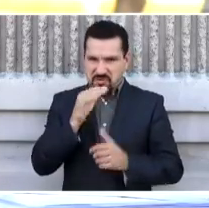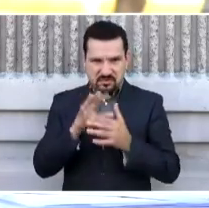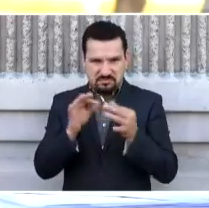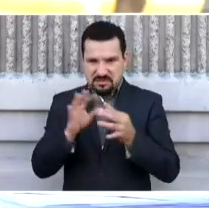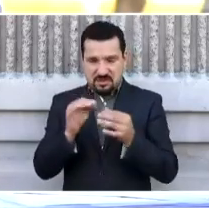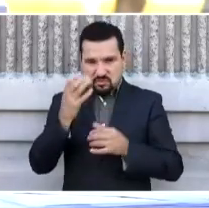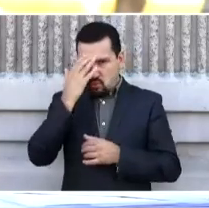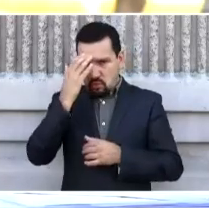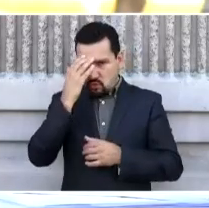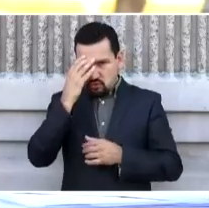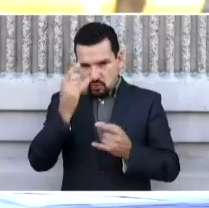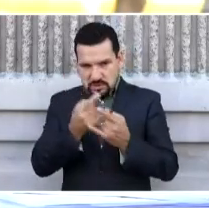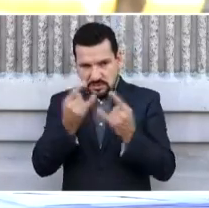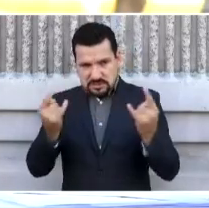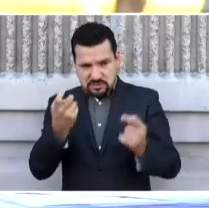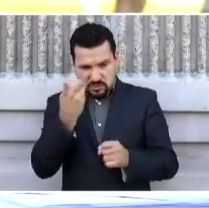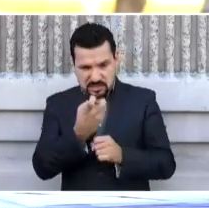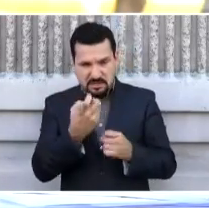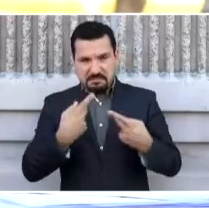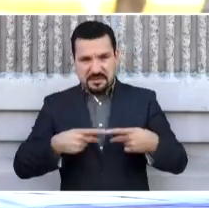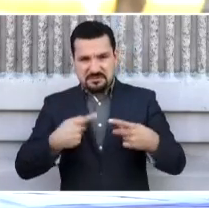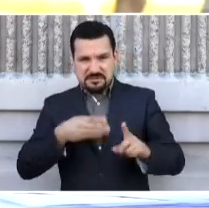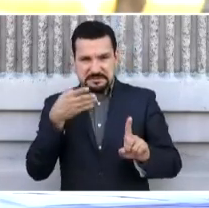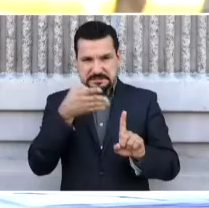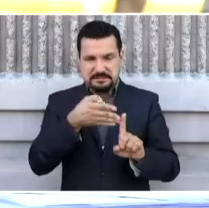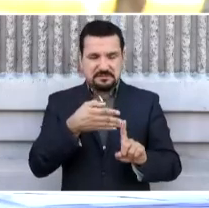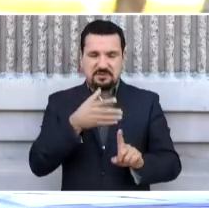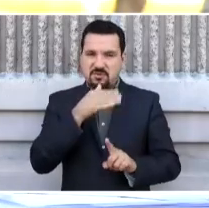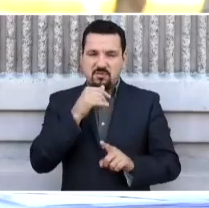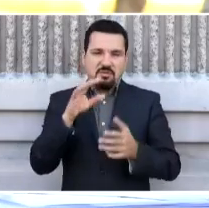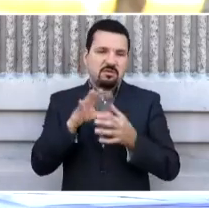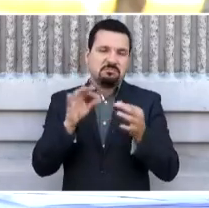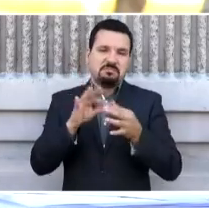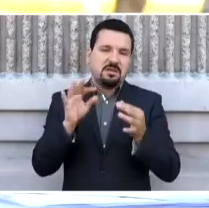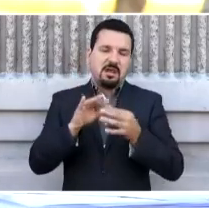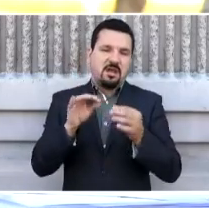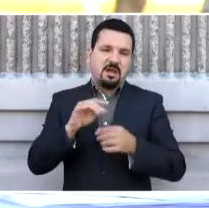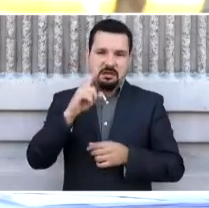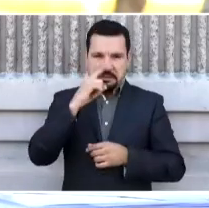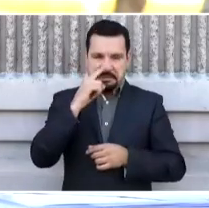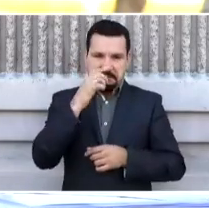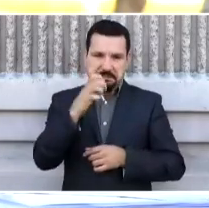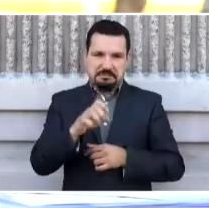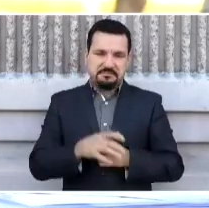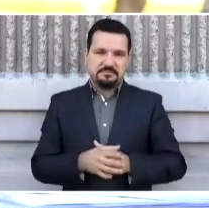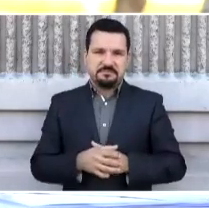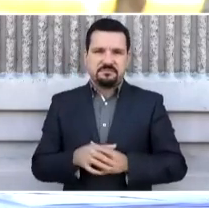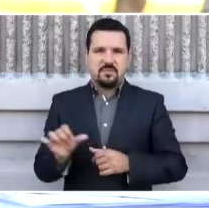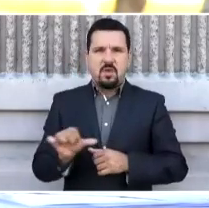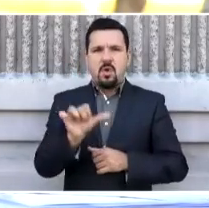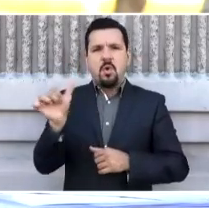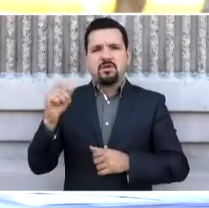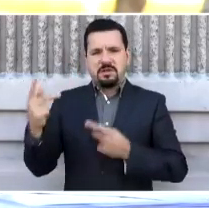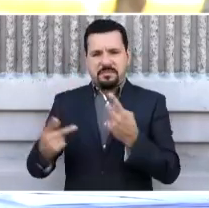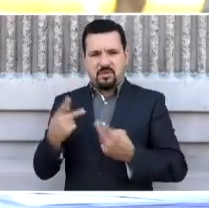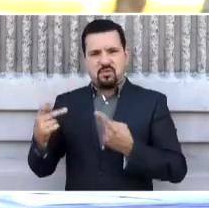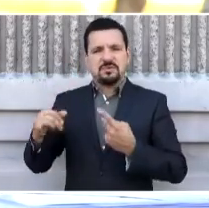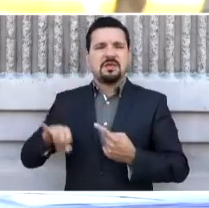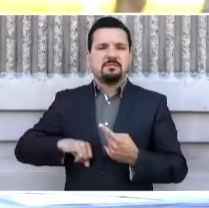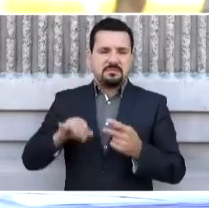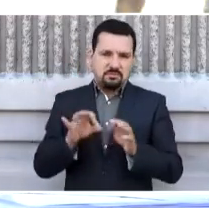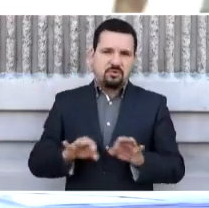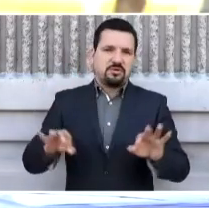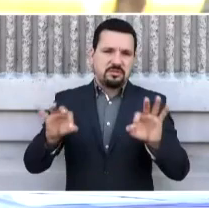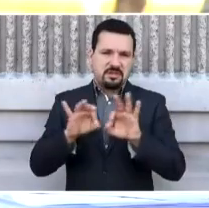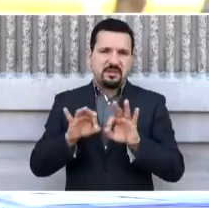conozco el caso en específico y no quisiera especular. La otra pregunta me parece más importante